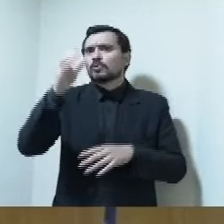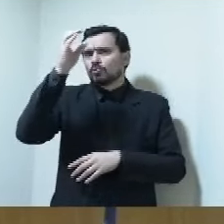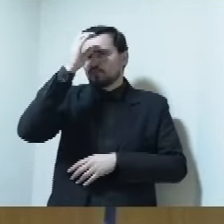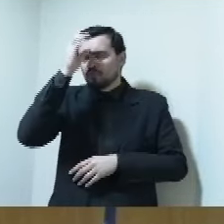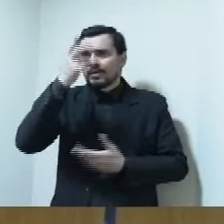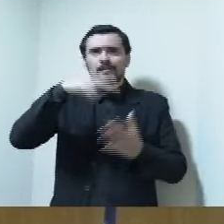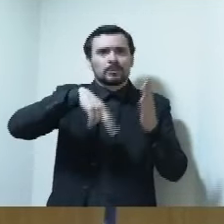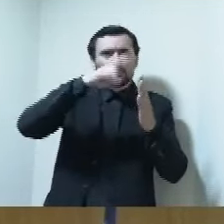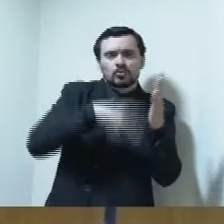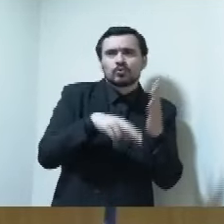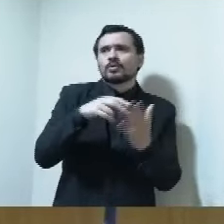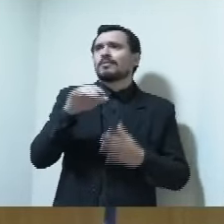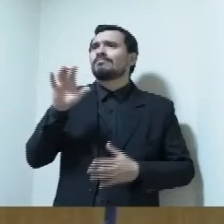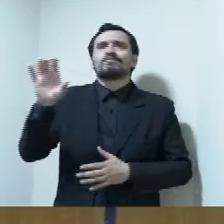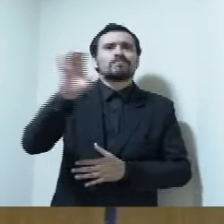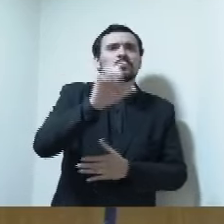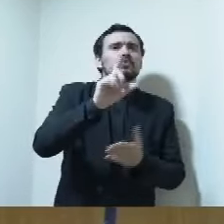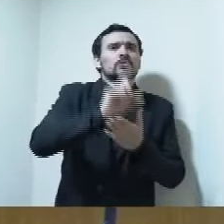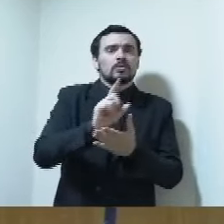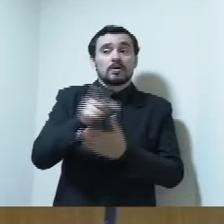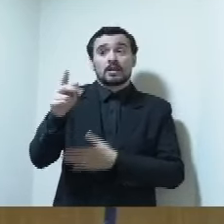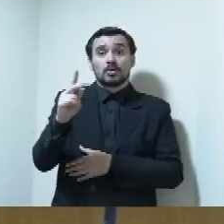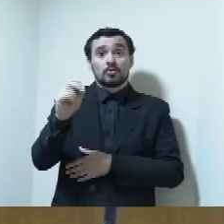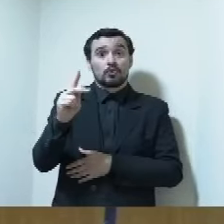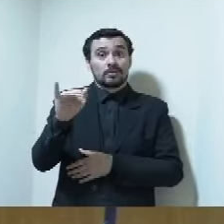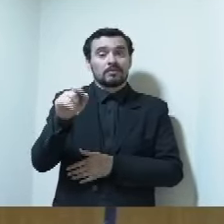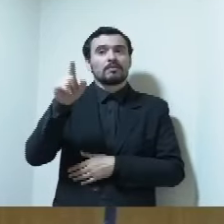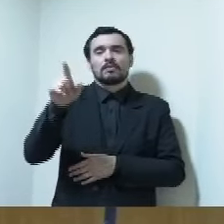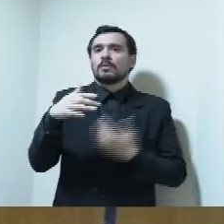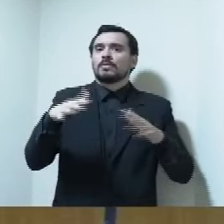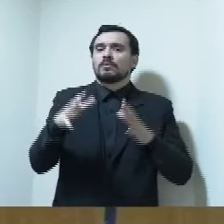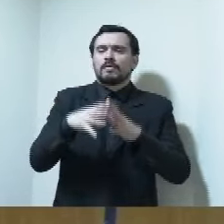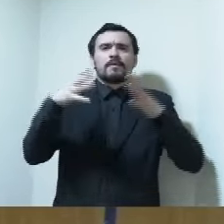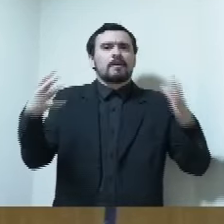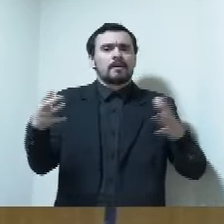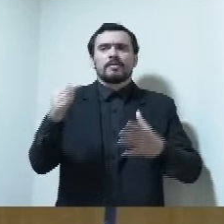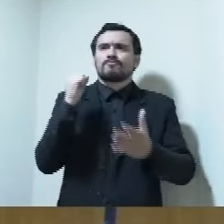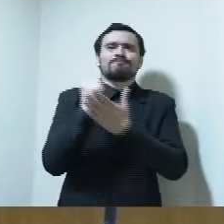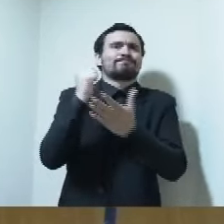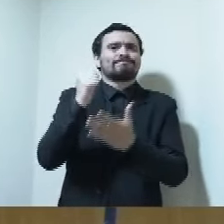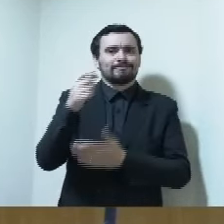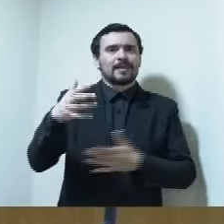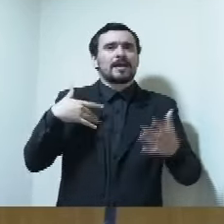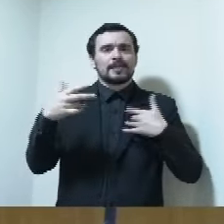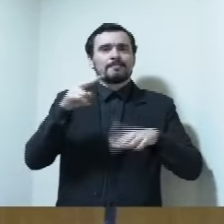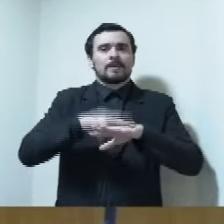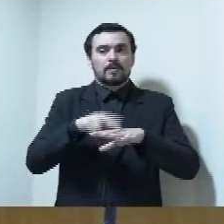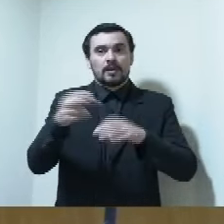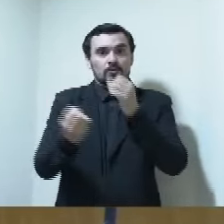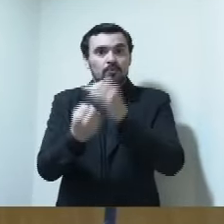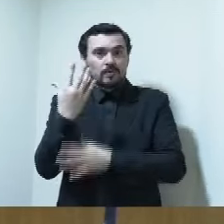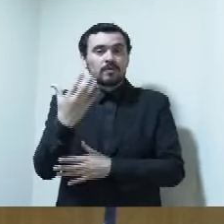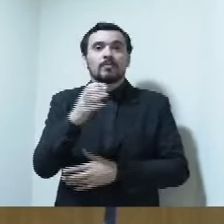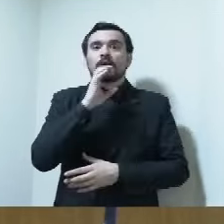la pintura y las instalaciones. Coqui ha dejado una huella indeleble en el arte paraguayo contemporáneo. Sus creaciones, como